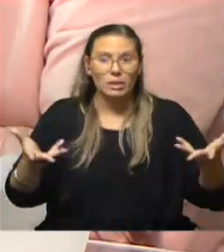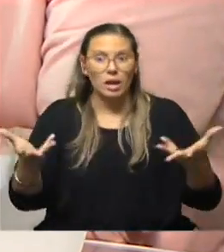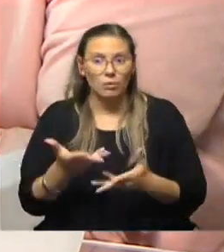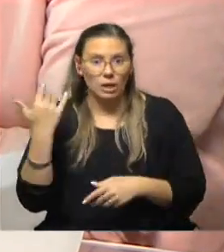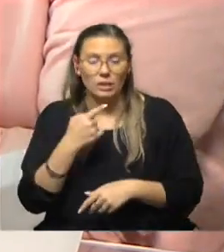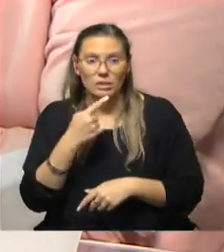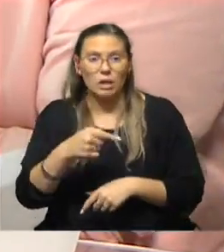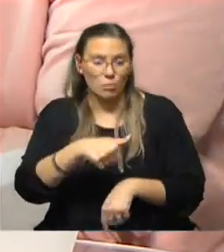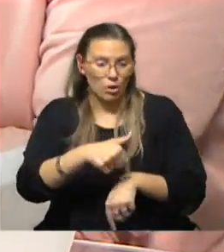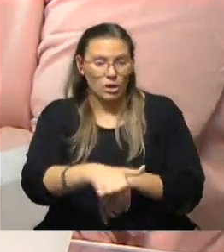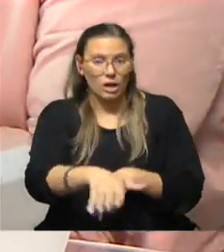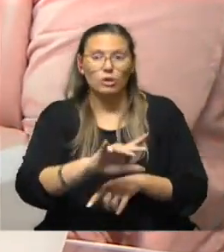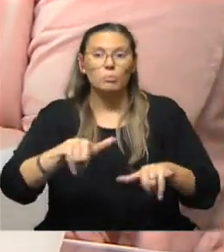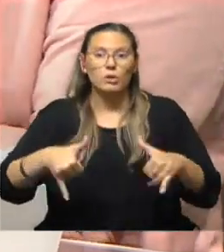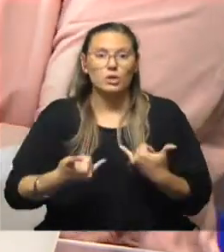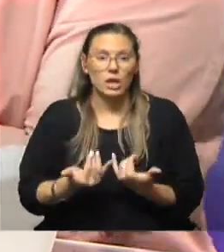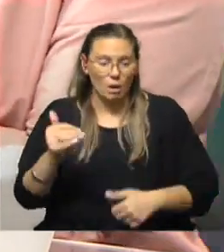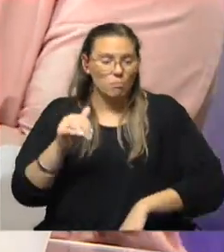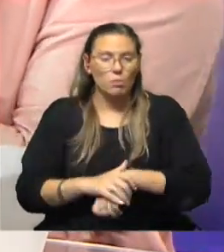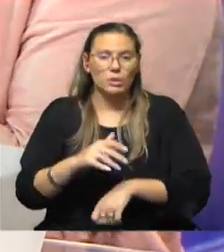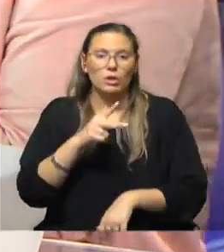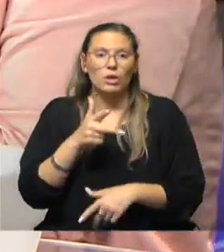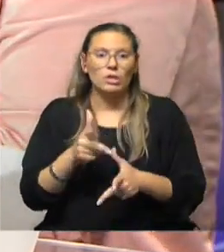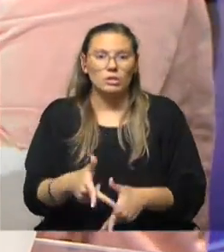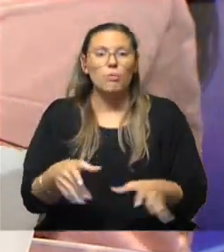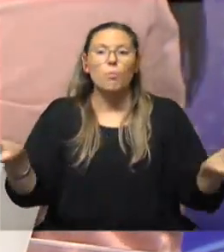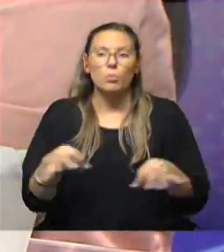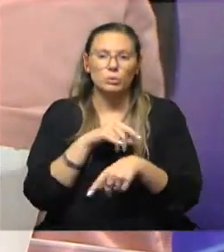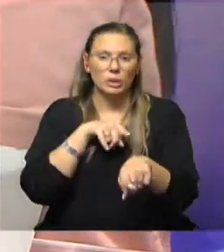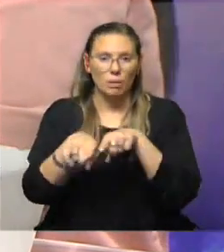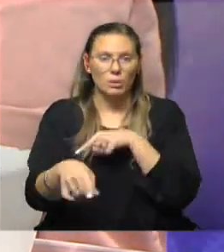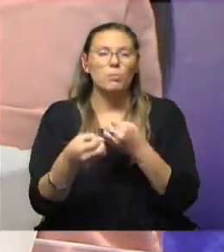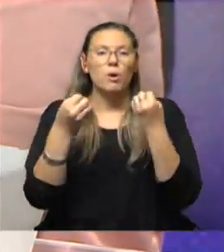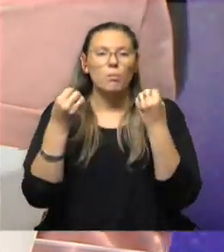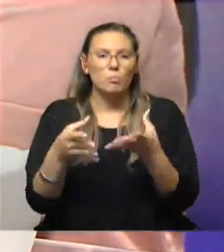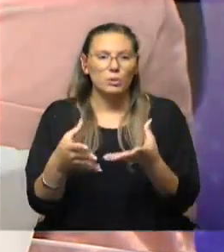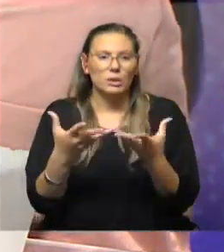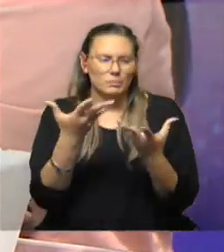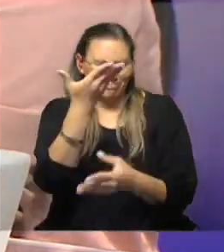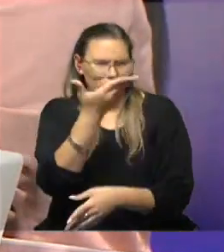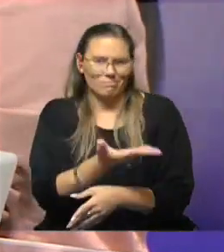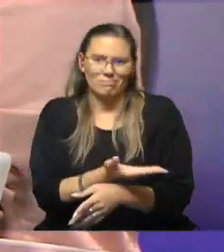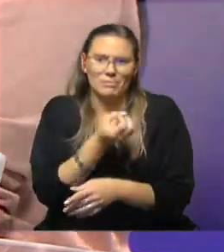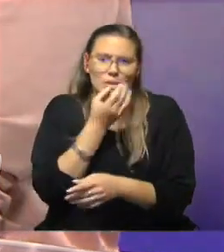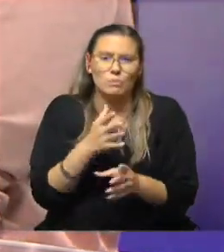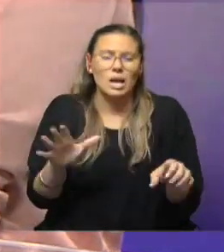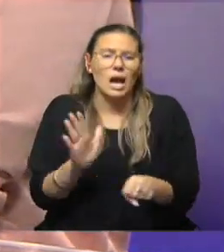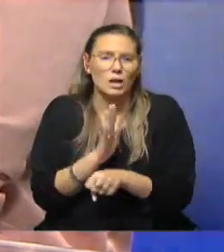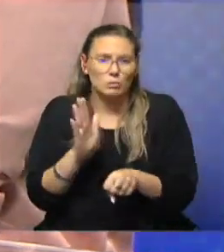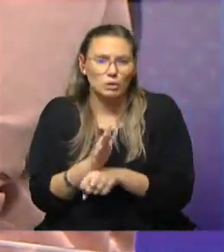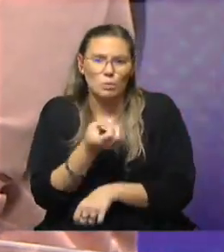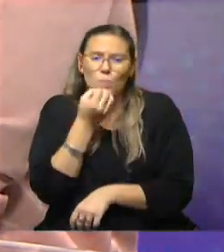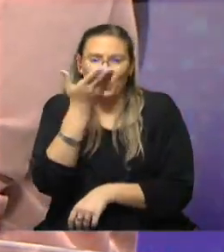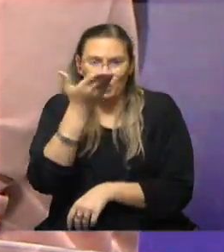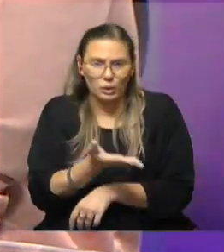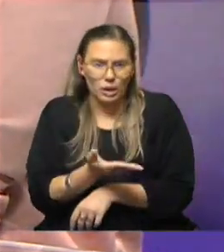dijimos que dentro de un rato, pero no, decidimos en este momento tener música en vivo, porque están con una, pero tienen una performance, unos churrazos